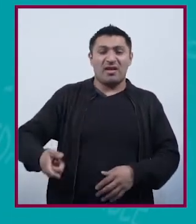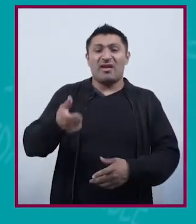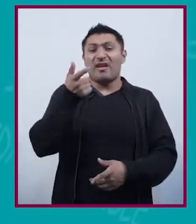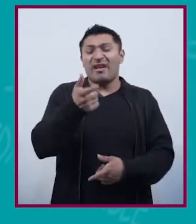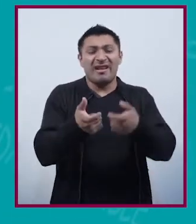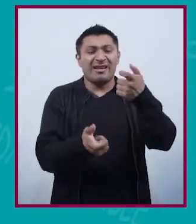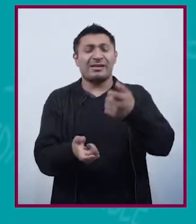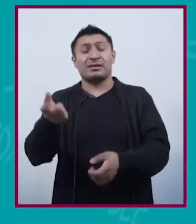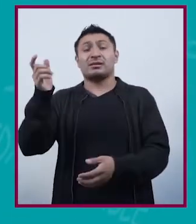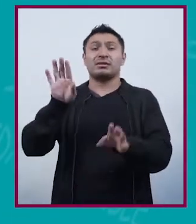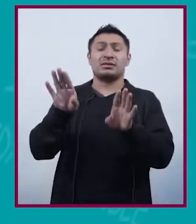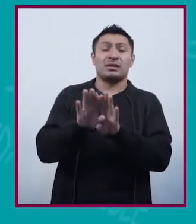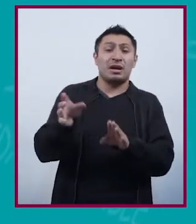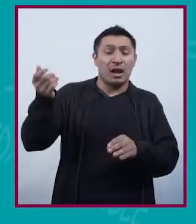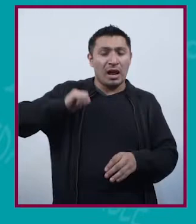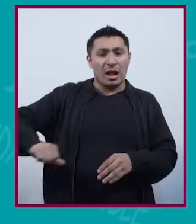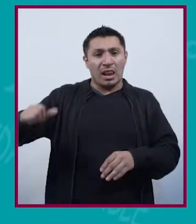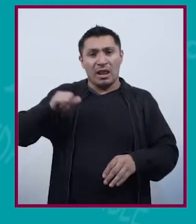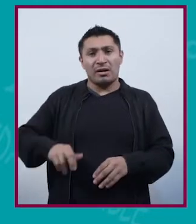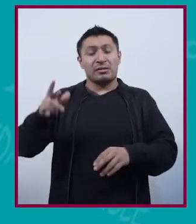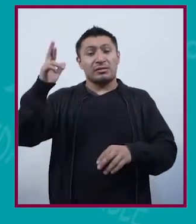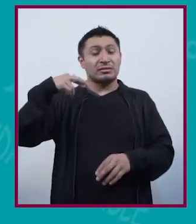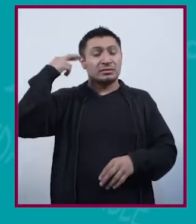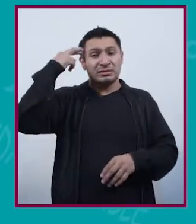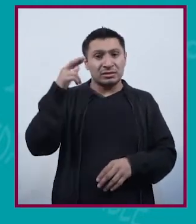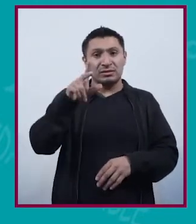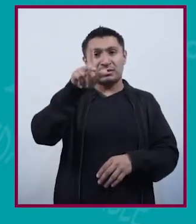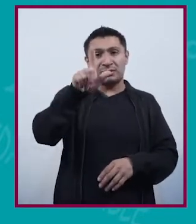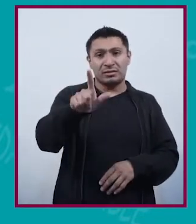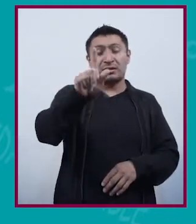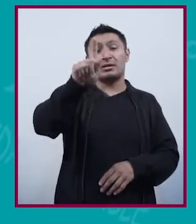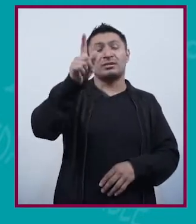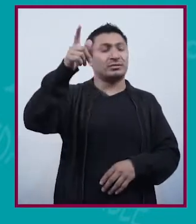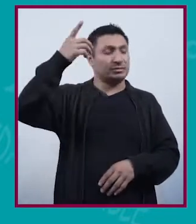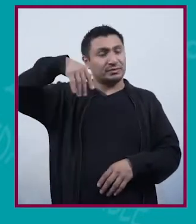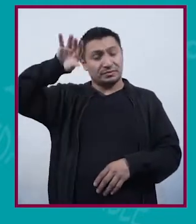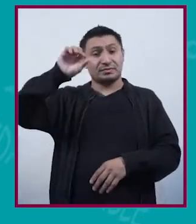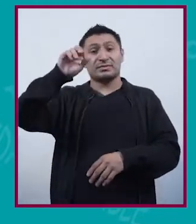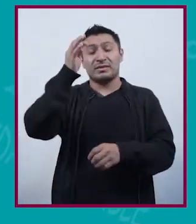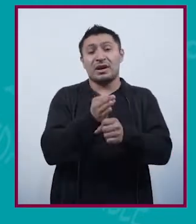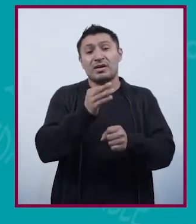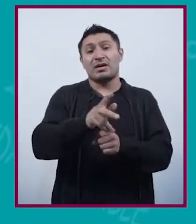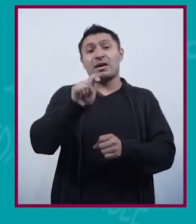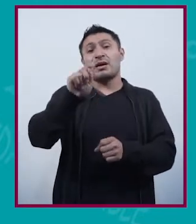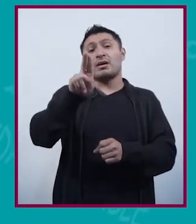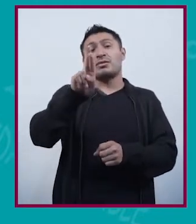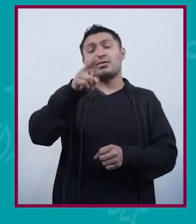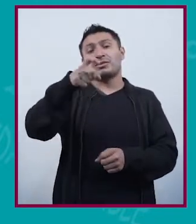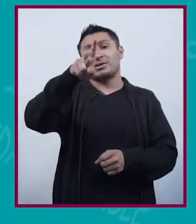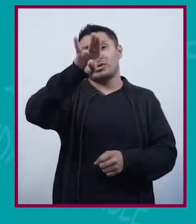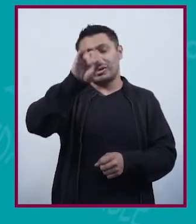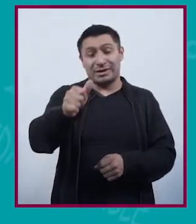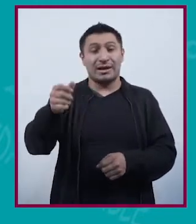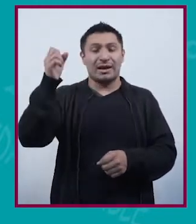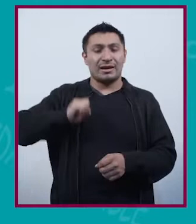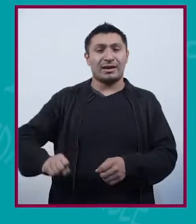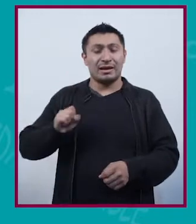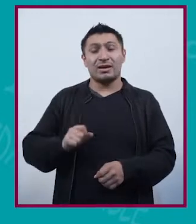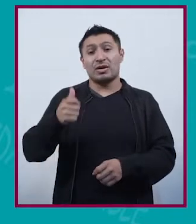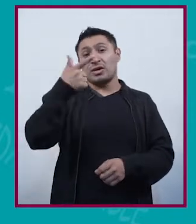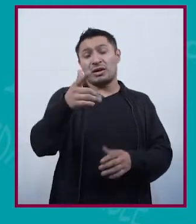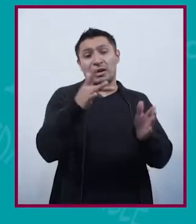que se conocen fueron acuñadas en el antiguo reino de Lidia, en la actual Turquía, durante el siglo VII antes de nuestra